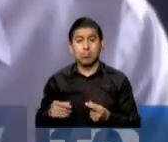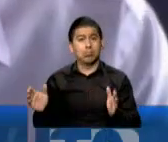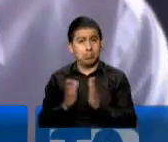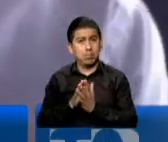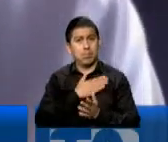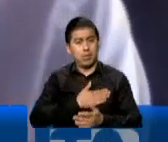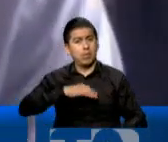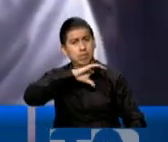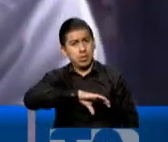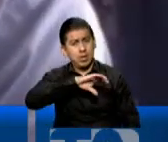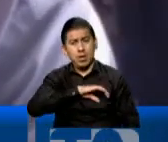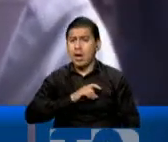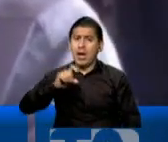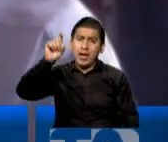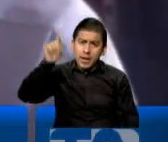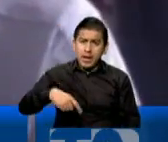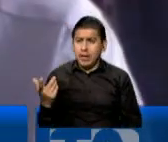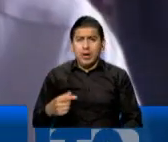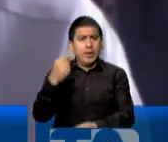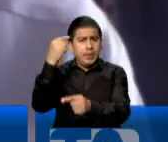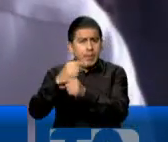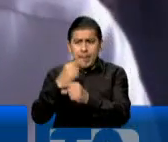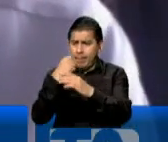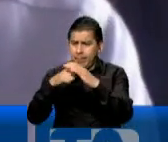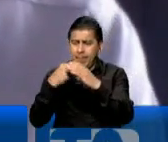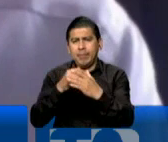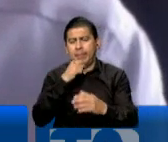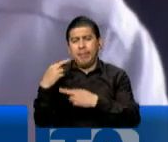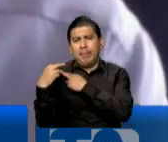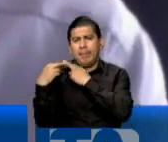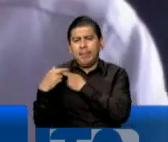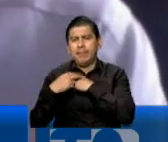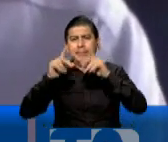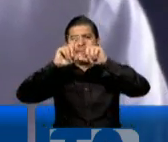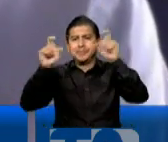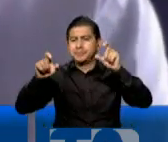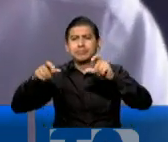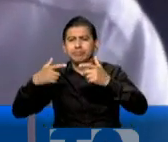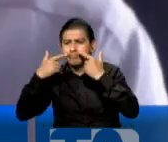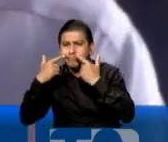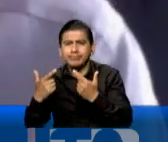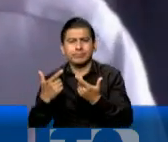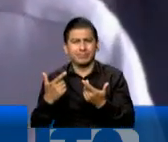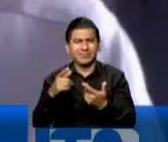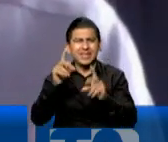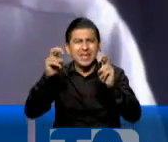caso al alcalde de Quito y en otro caso al gerente del Metro. Y es porque ellos ven